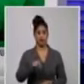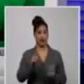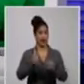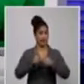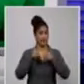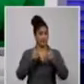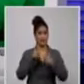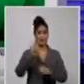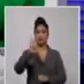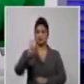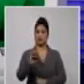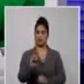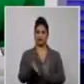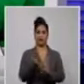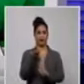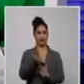alta.